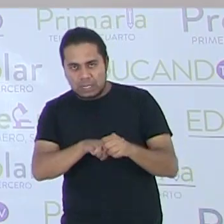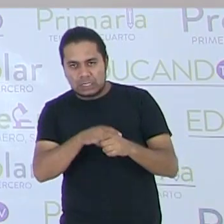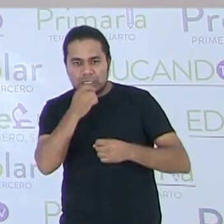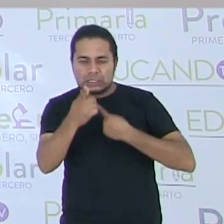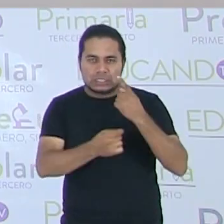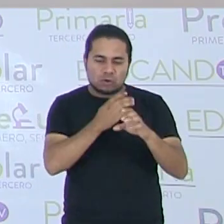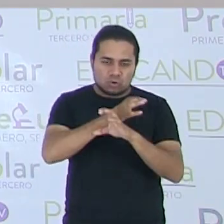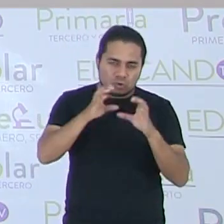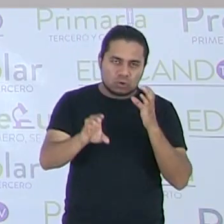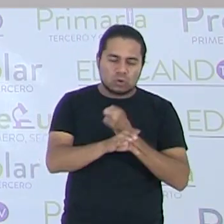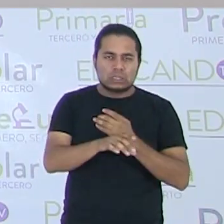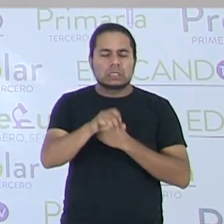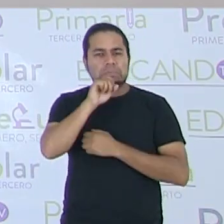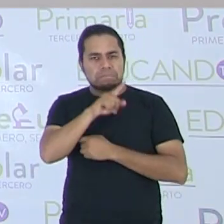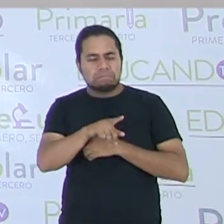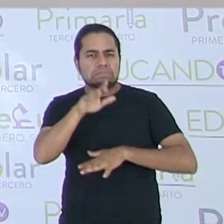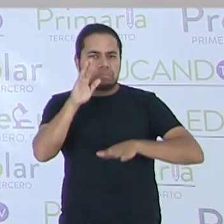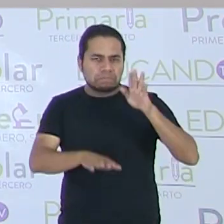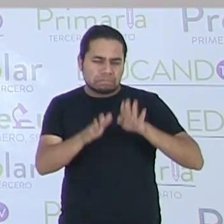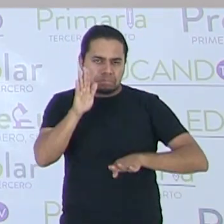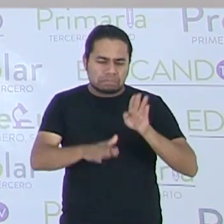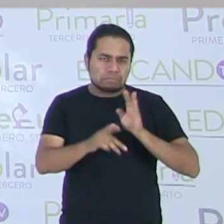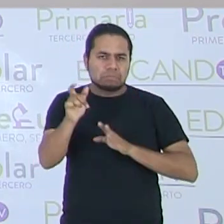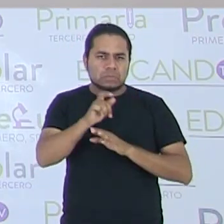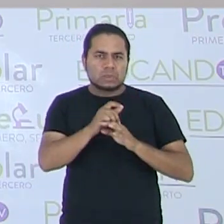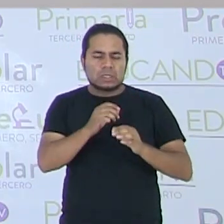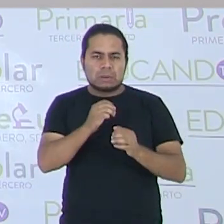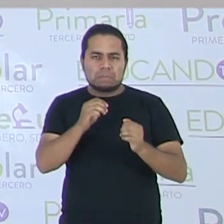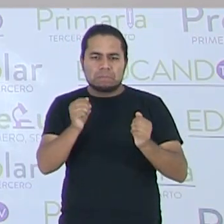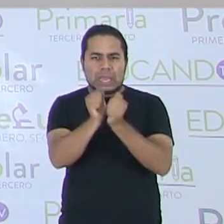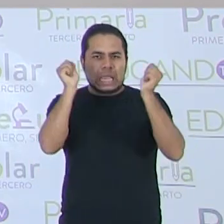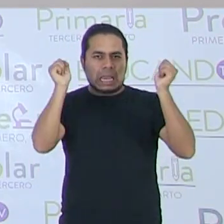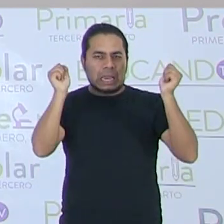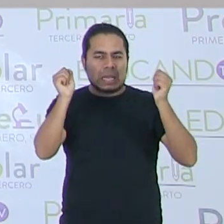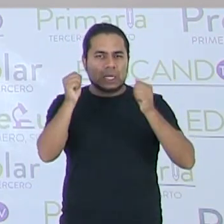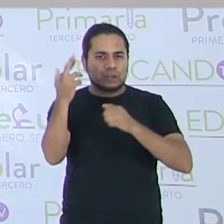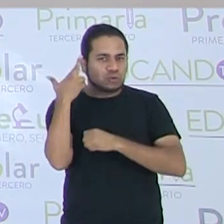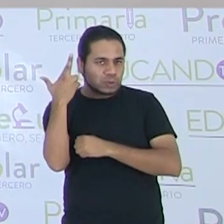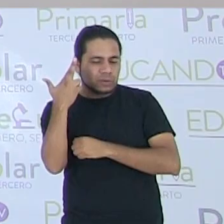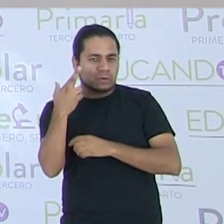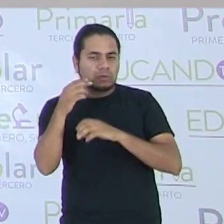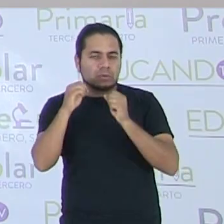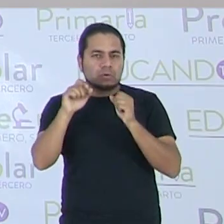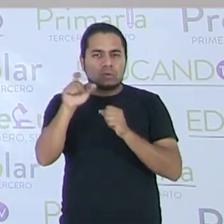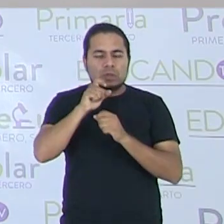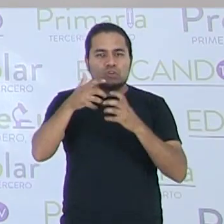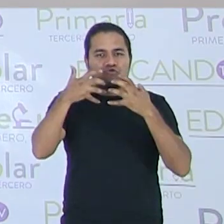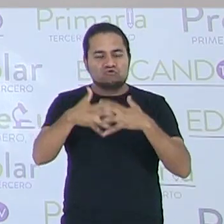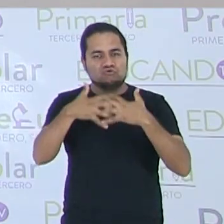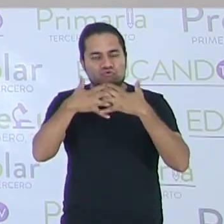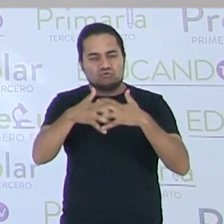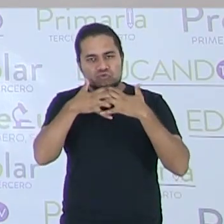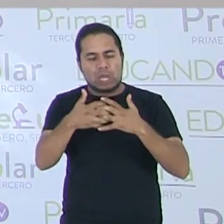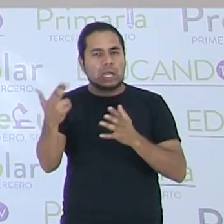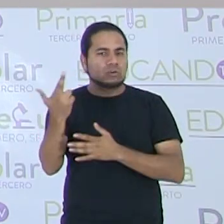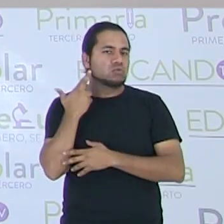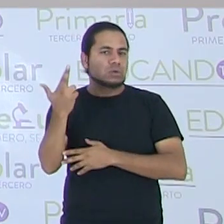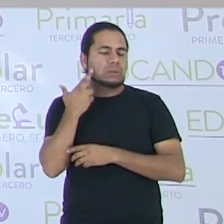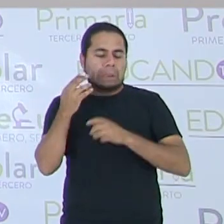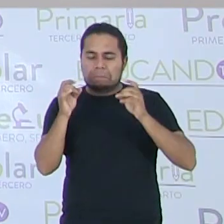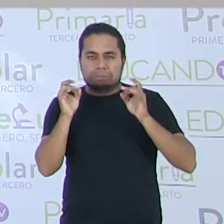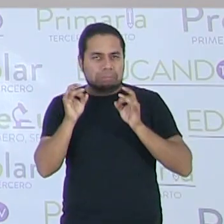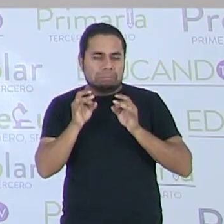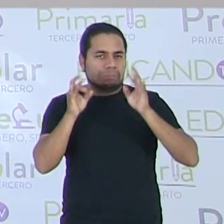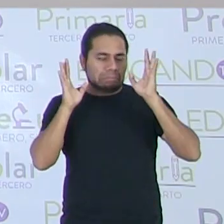algunos objetos, porque también los objetos, cuando chocan con otros o cuando están funcionando, hacen